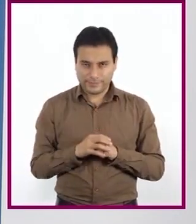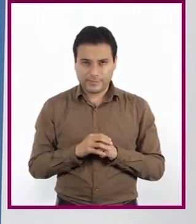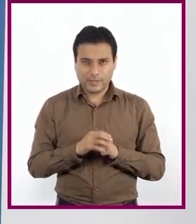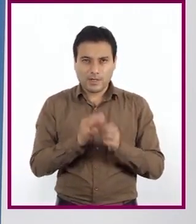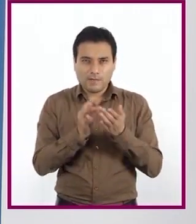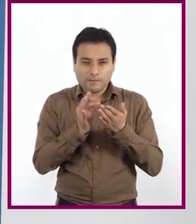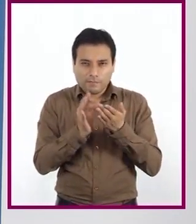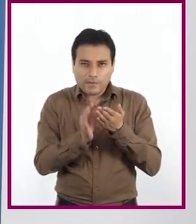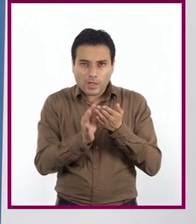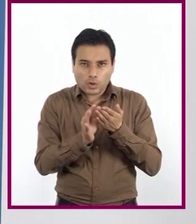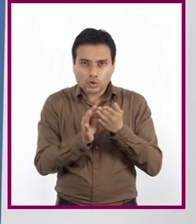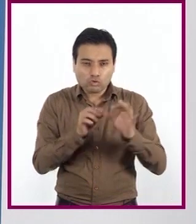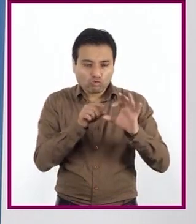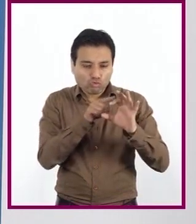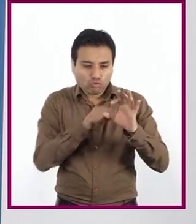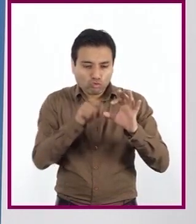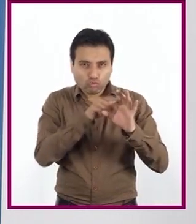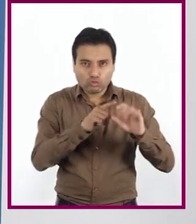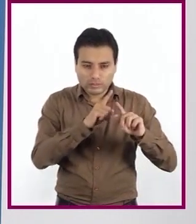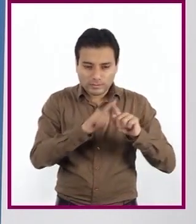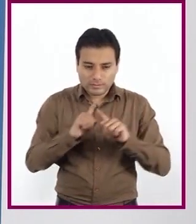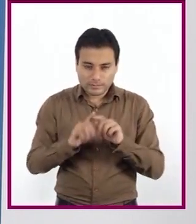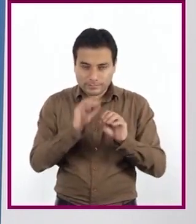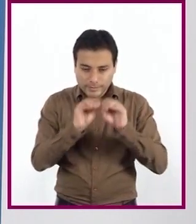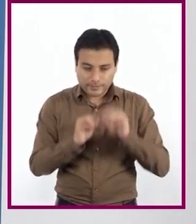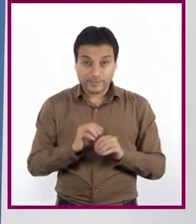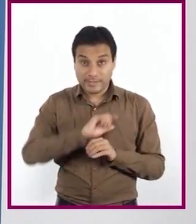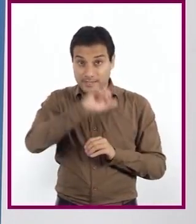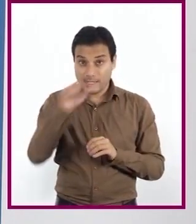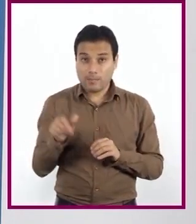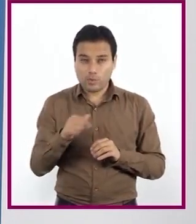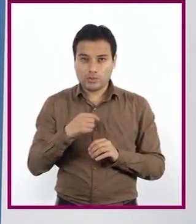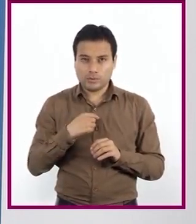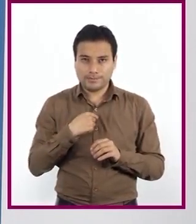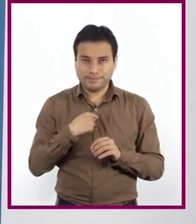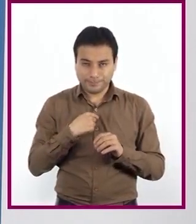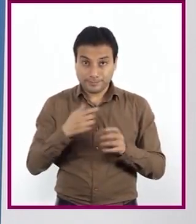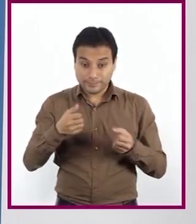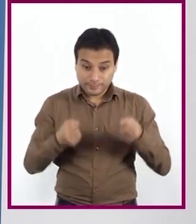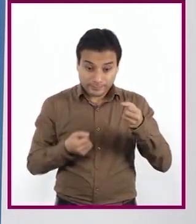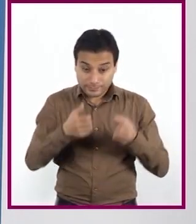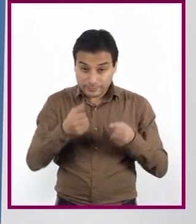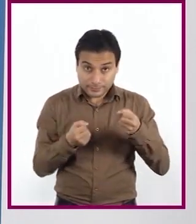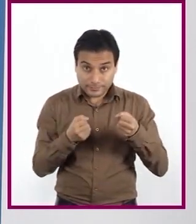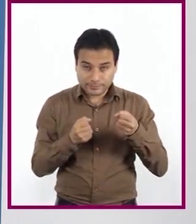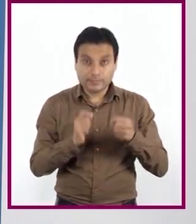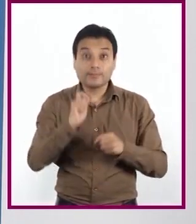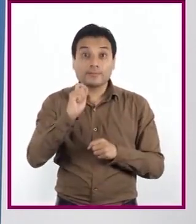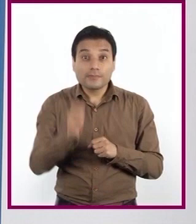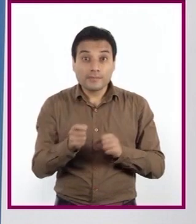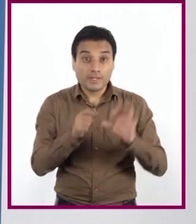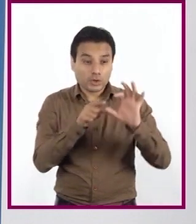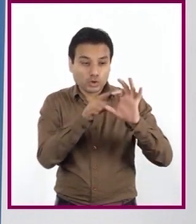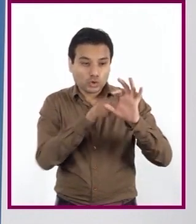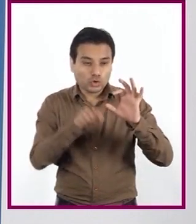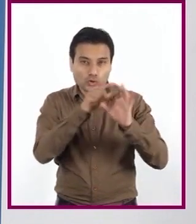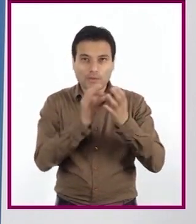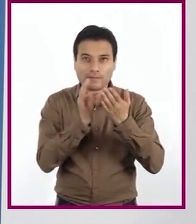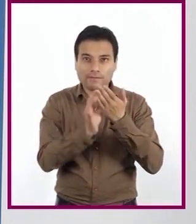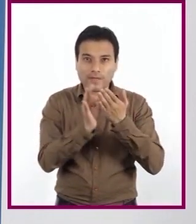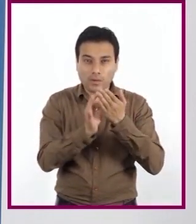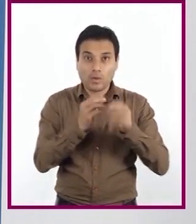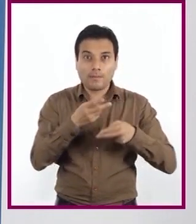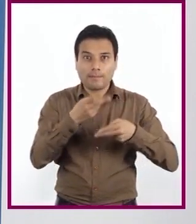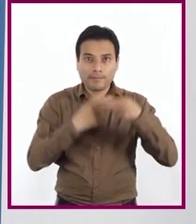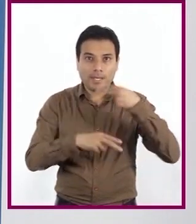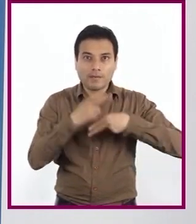cerca del borde de dicho plato. Al girar el platillo por fricción, las placas metálicas se cargan eléctricamente.